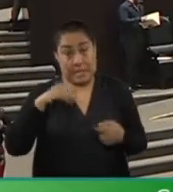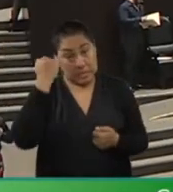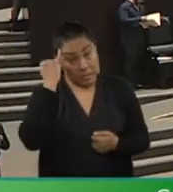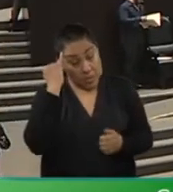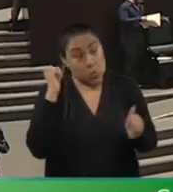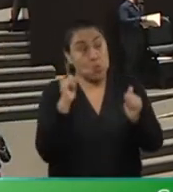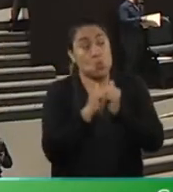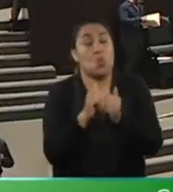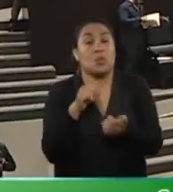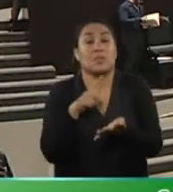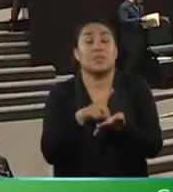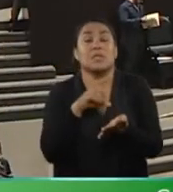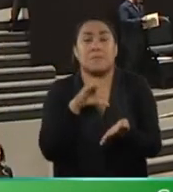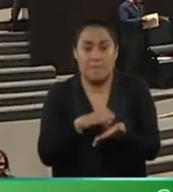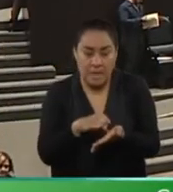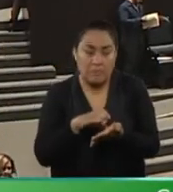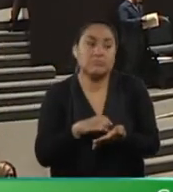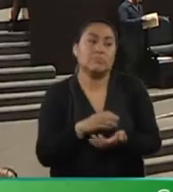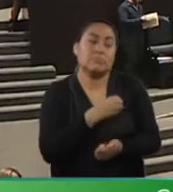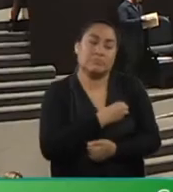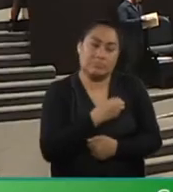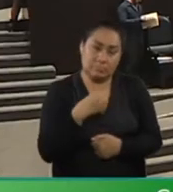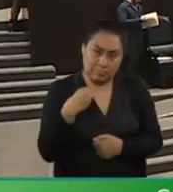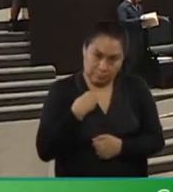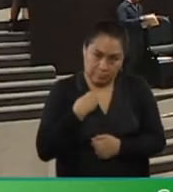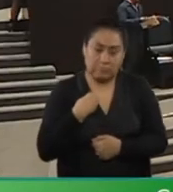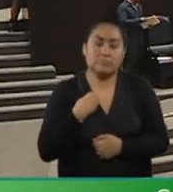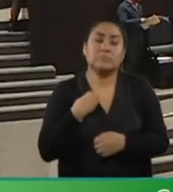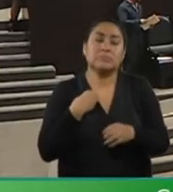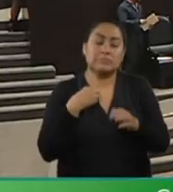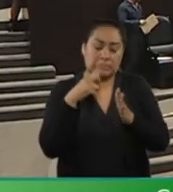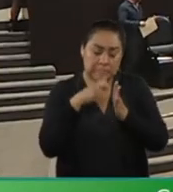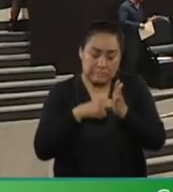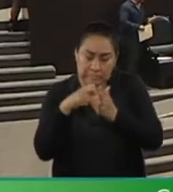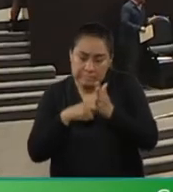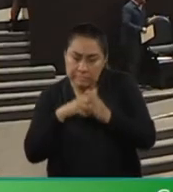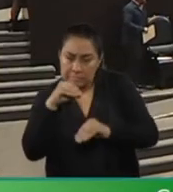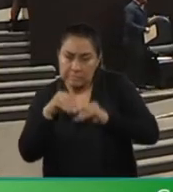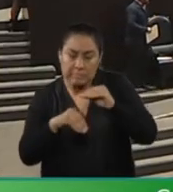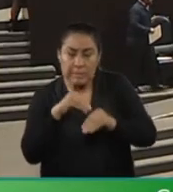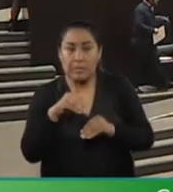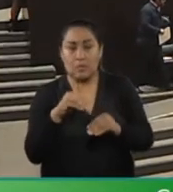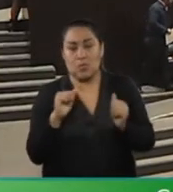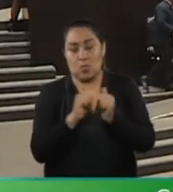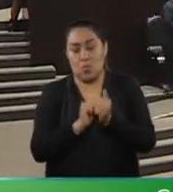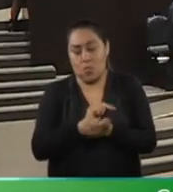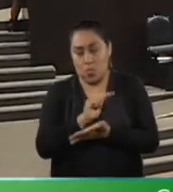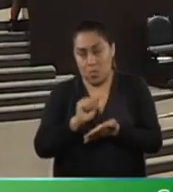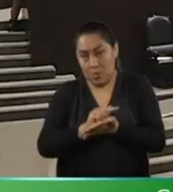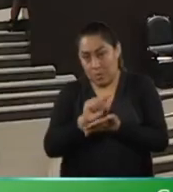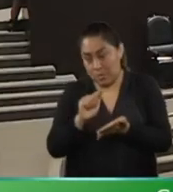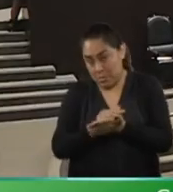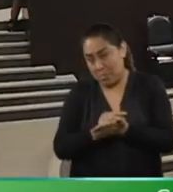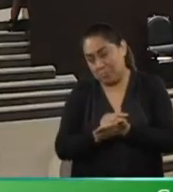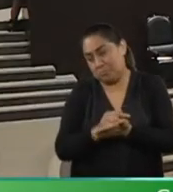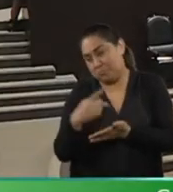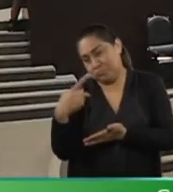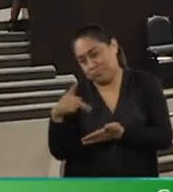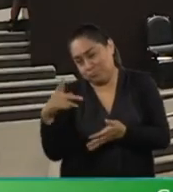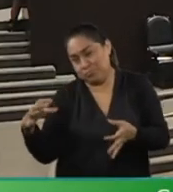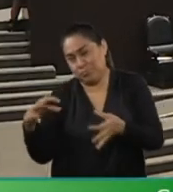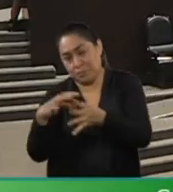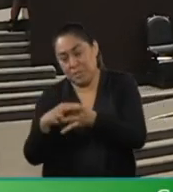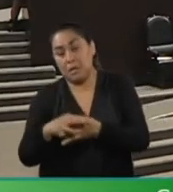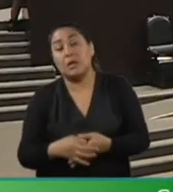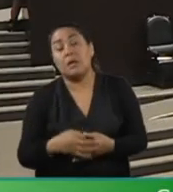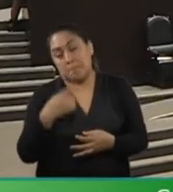con discapacidad, se deberán realizar las adecuaciones necesarias en la legislación que así corresponda, a fin